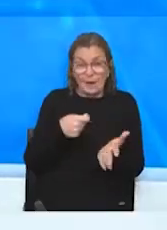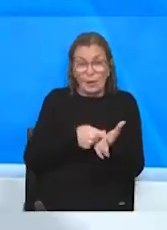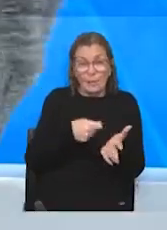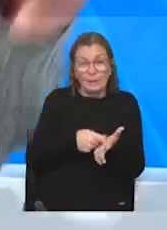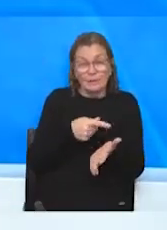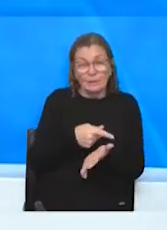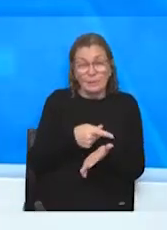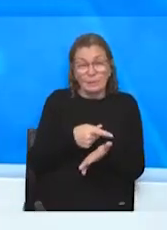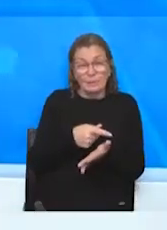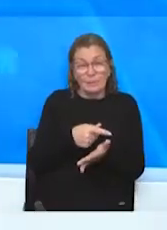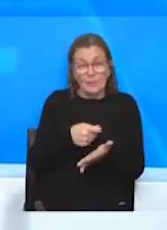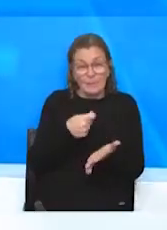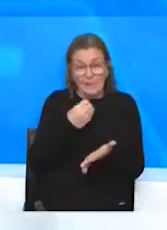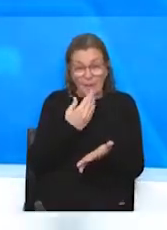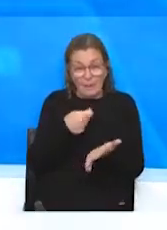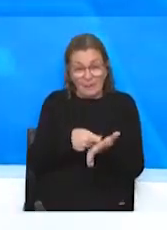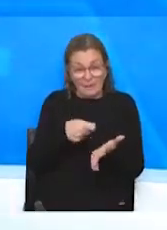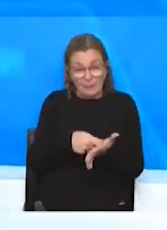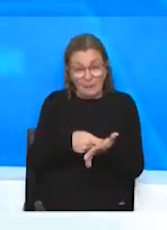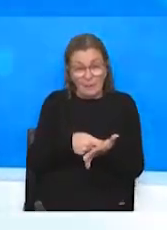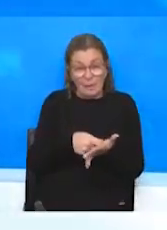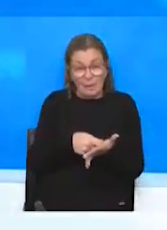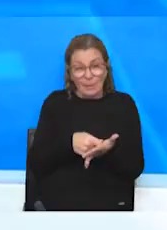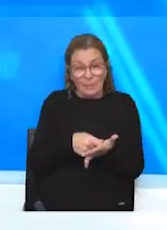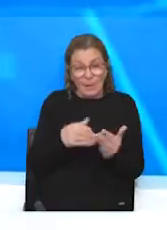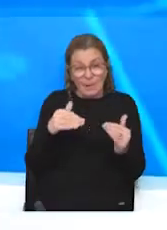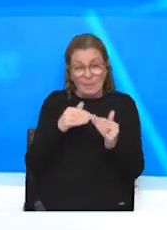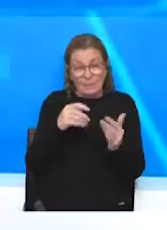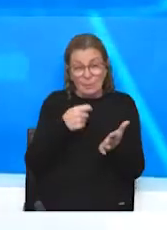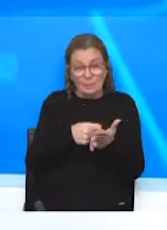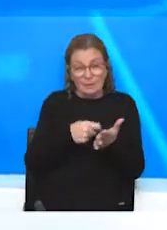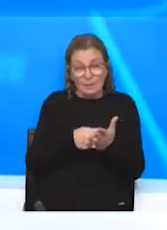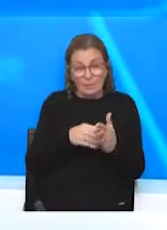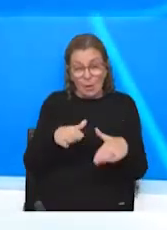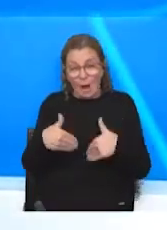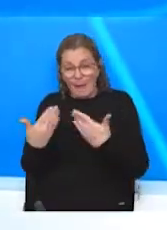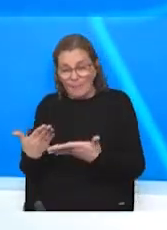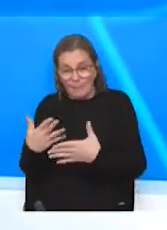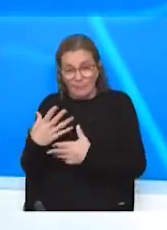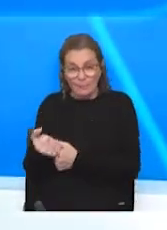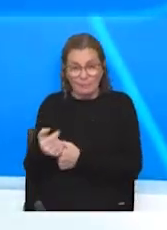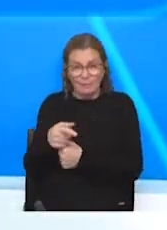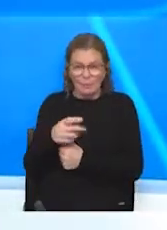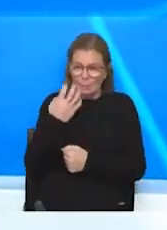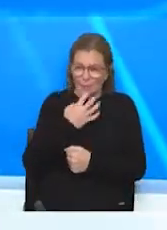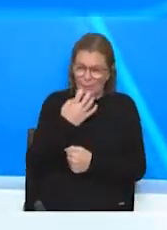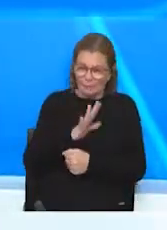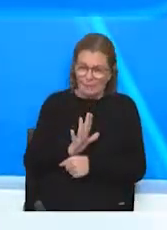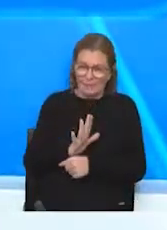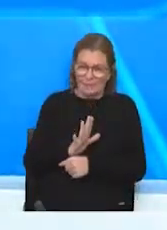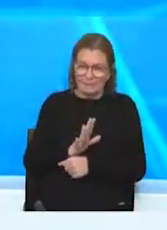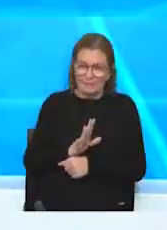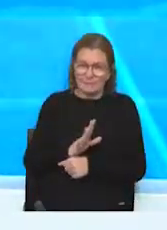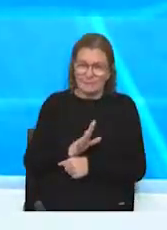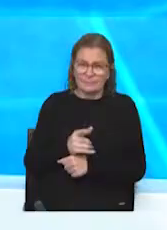acá dice no porque es lo que da mejor precio es porque te da mejor precio o porque al mismo tiempo te aseguras un esponsere no Y eso es muy grave capaz que esto